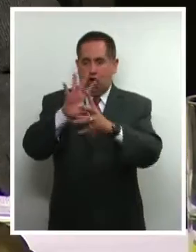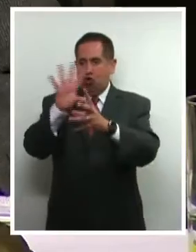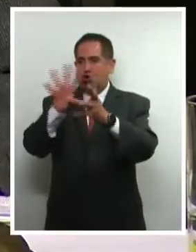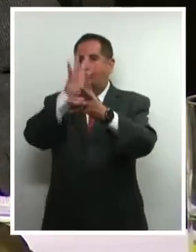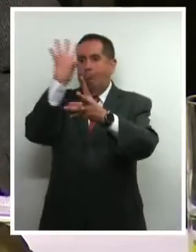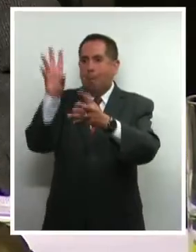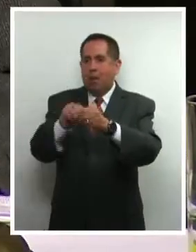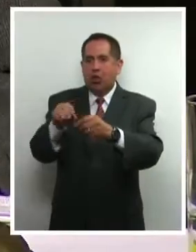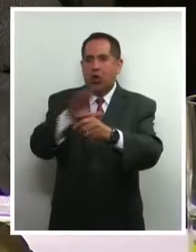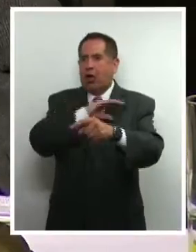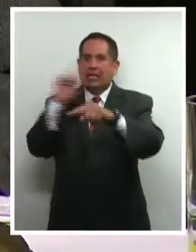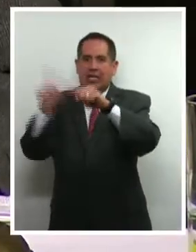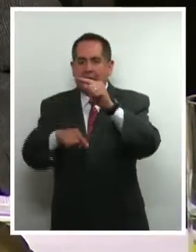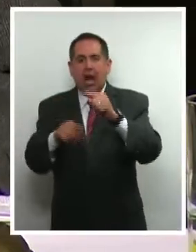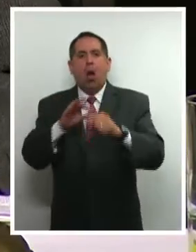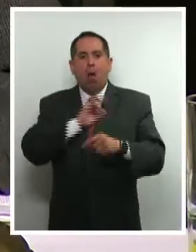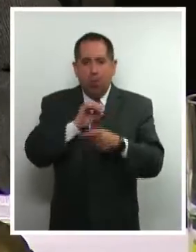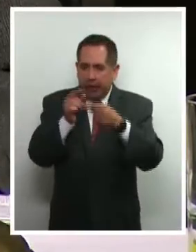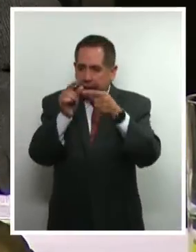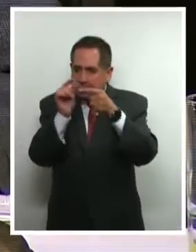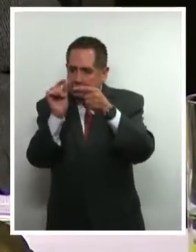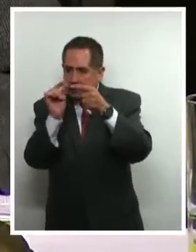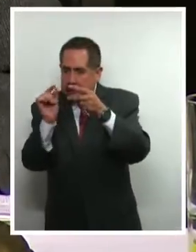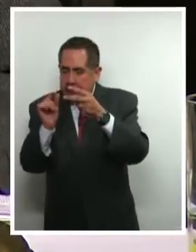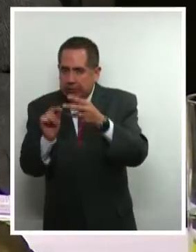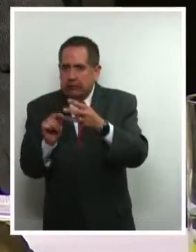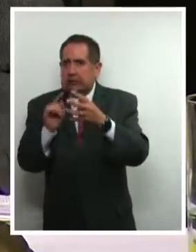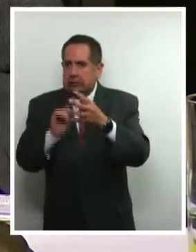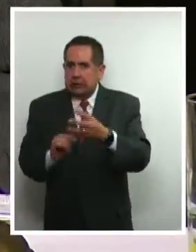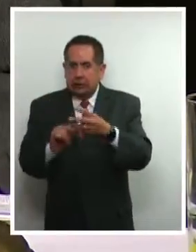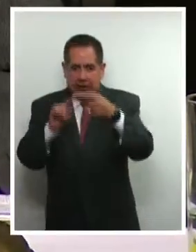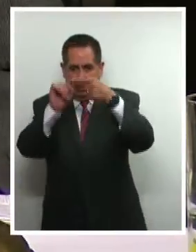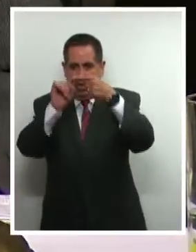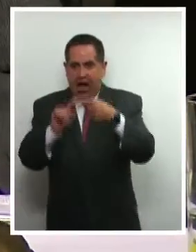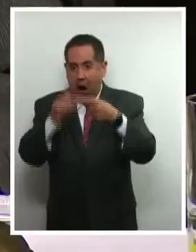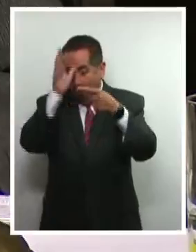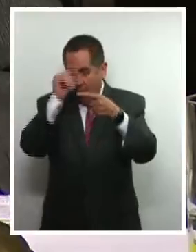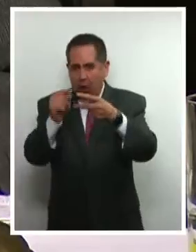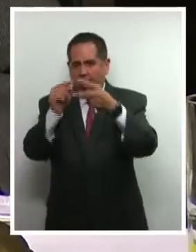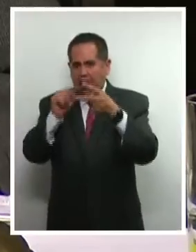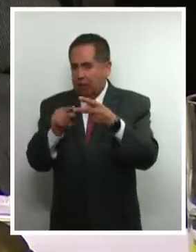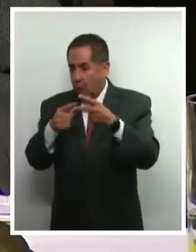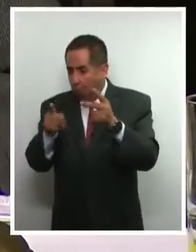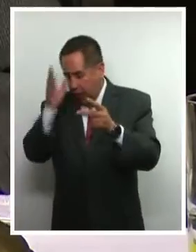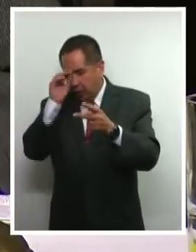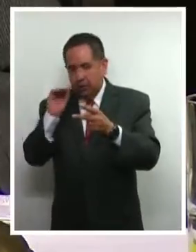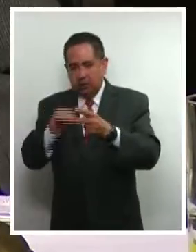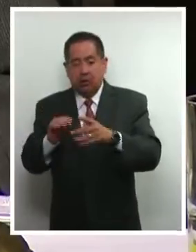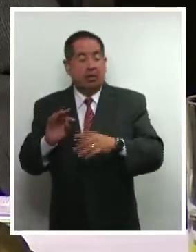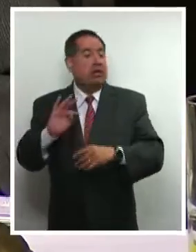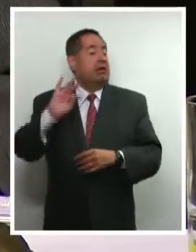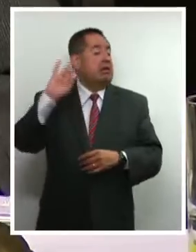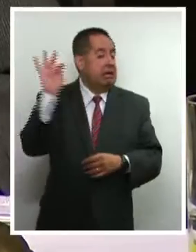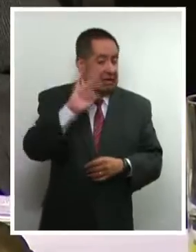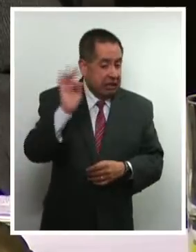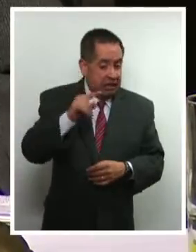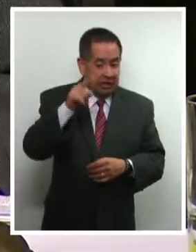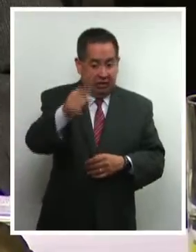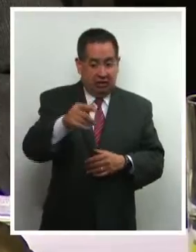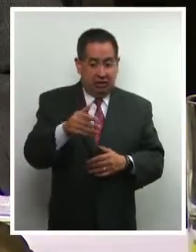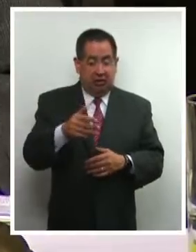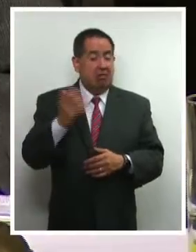del articulado en el que teníamos acuerdo. De seguir, por ejemplo, el